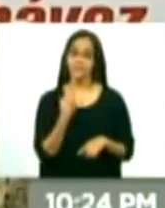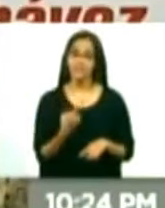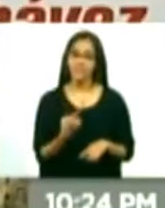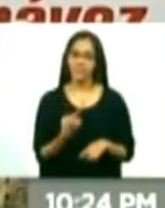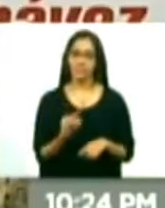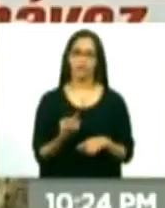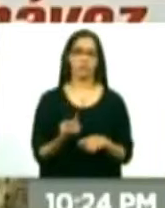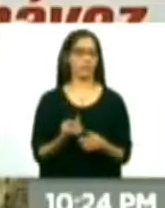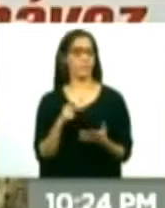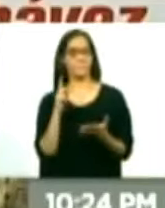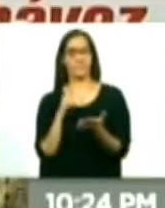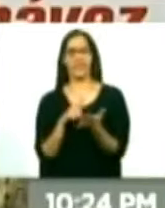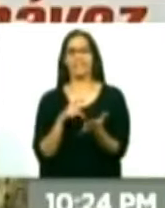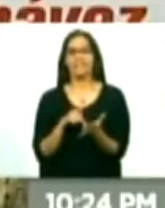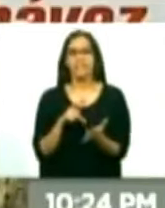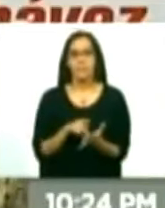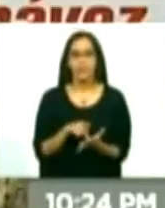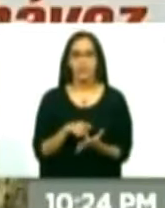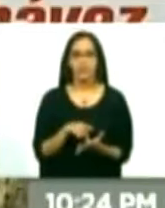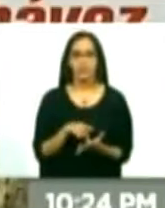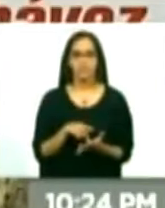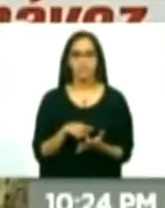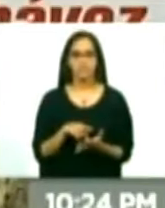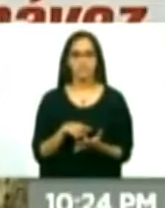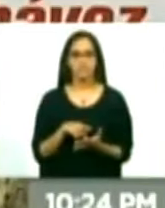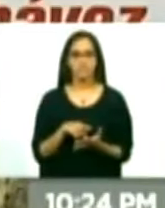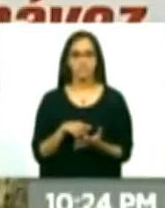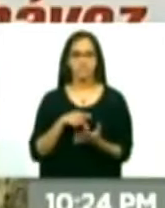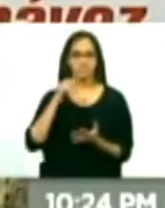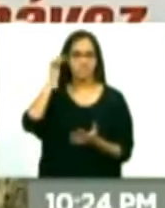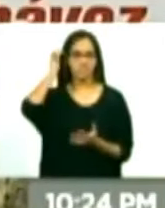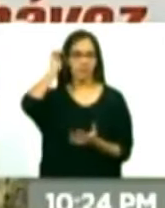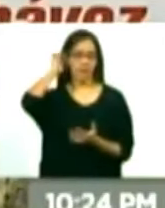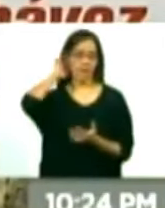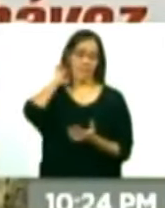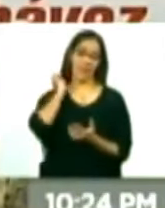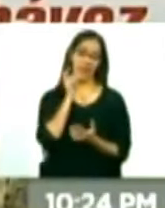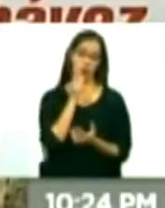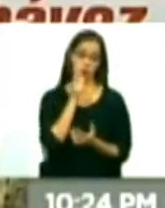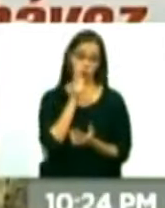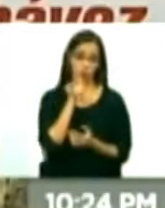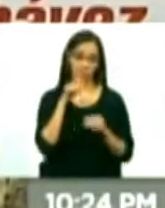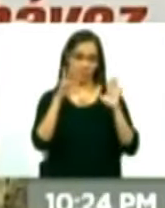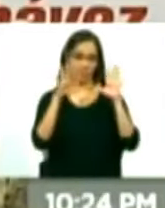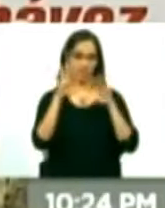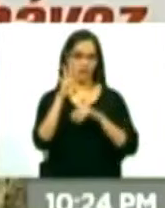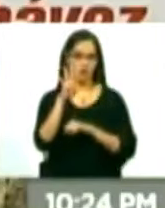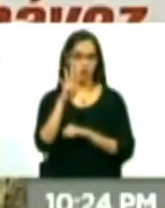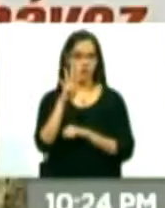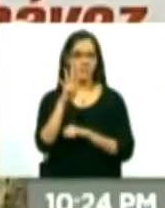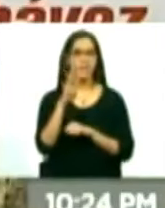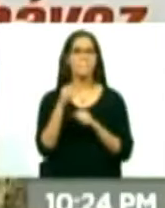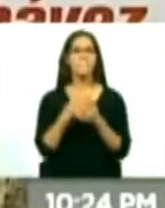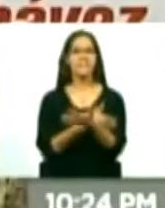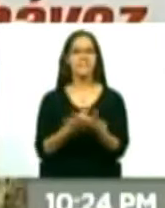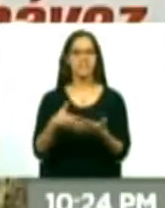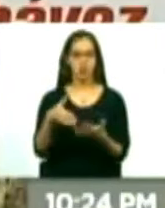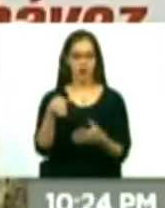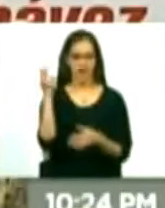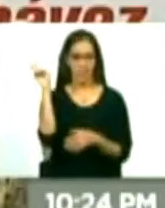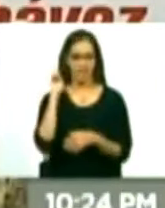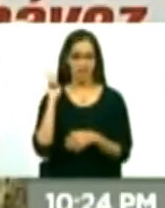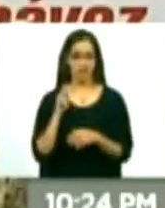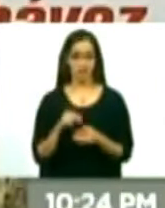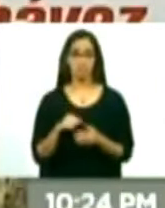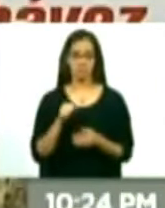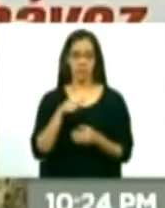que participaron en la consulta 14 millones de venezolanos. Lo van a